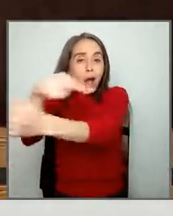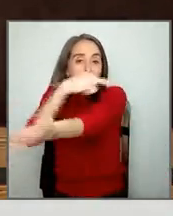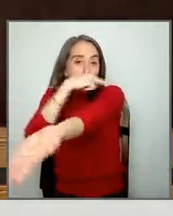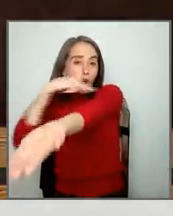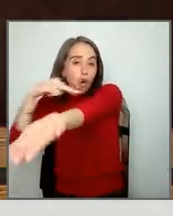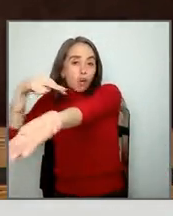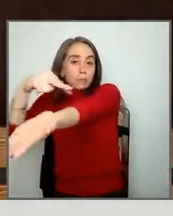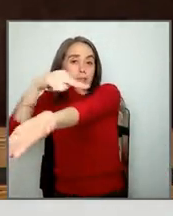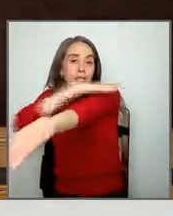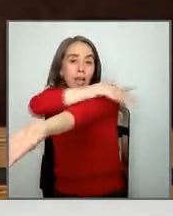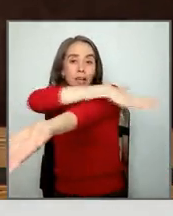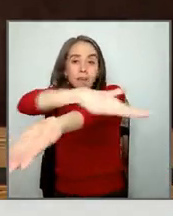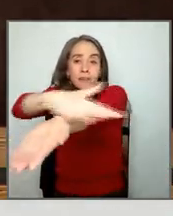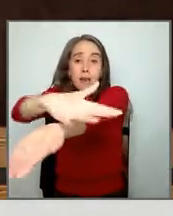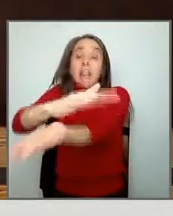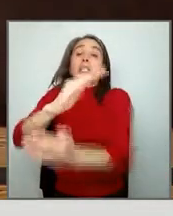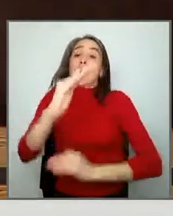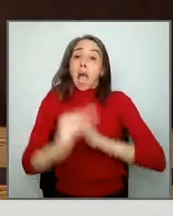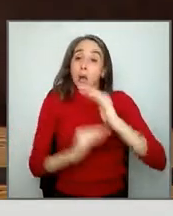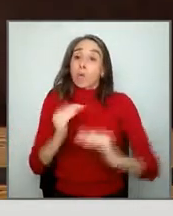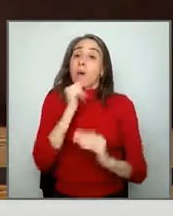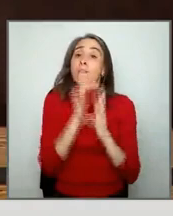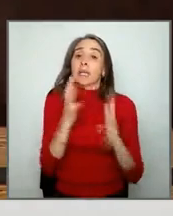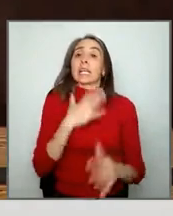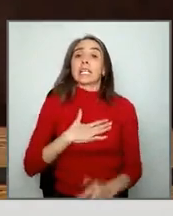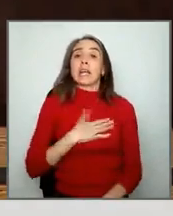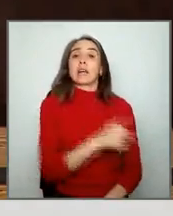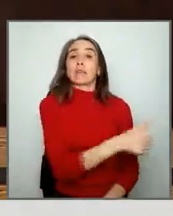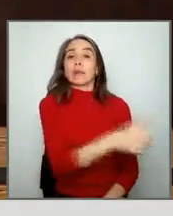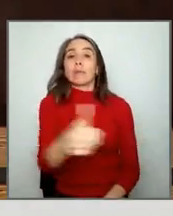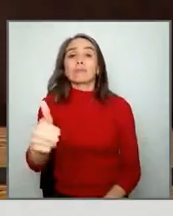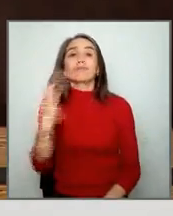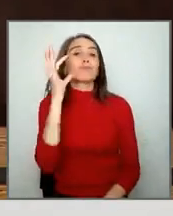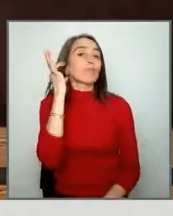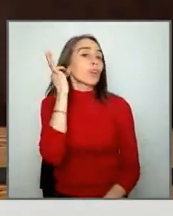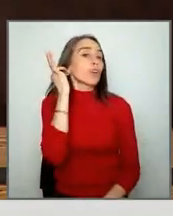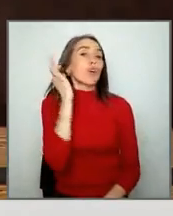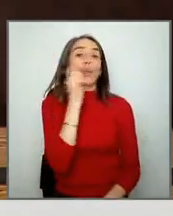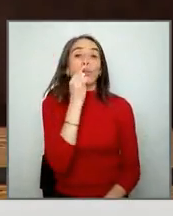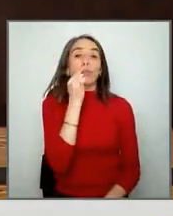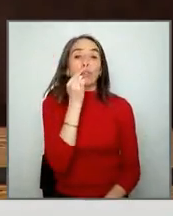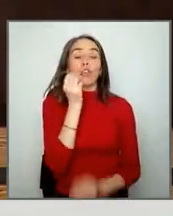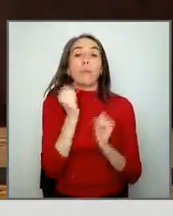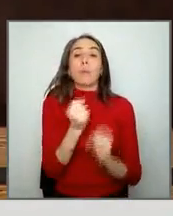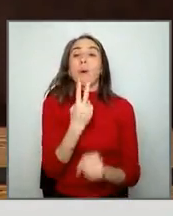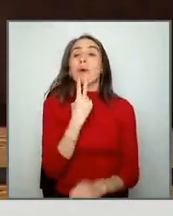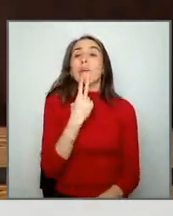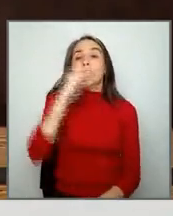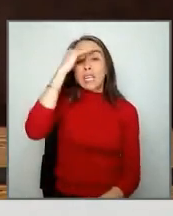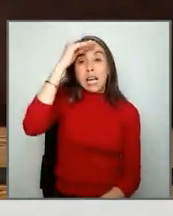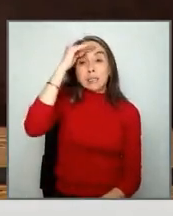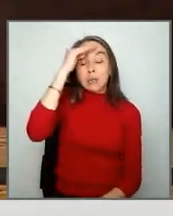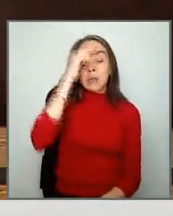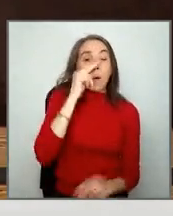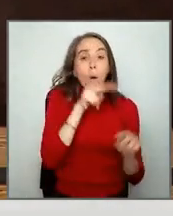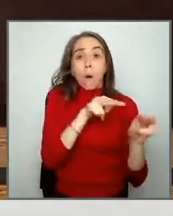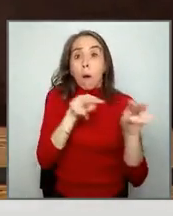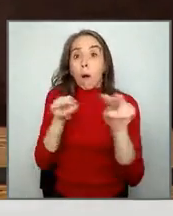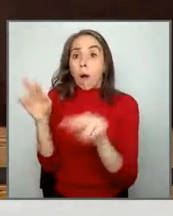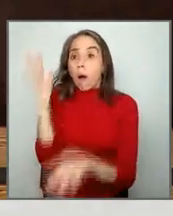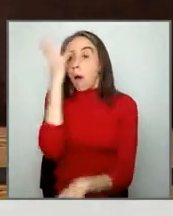queremos que todas y todos puedan tener esa experiencia de maravillarse con este